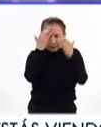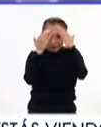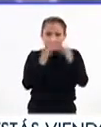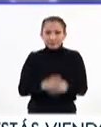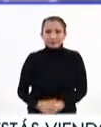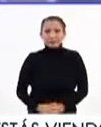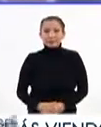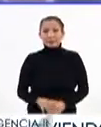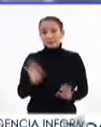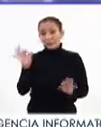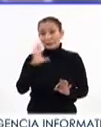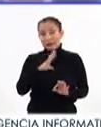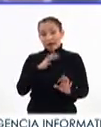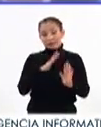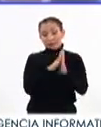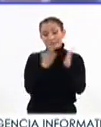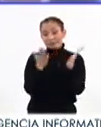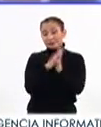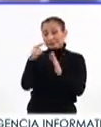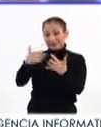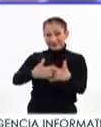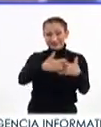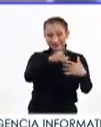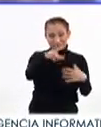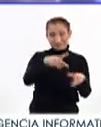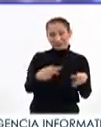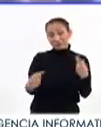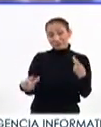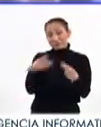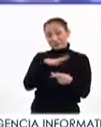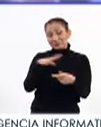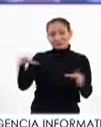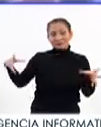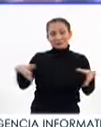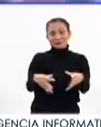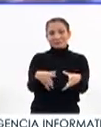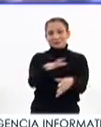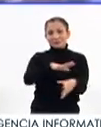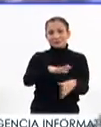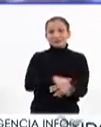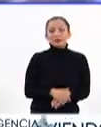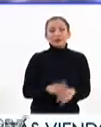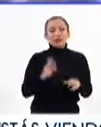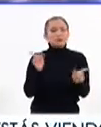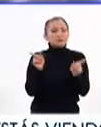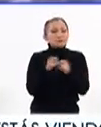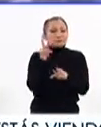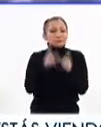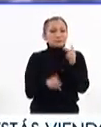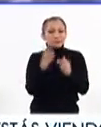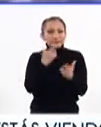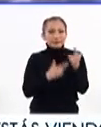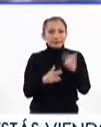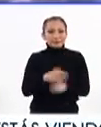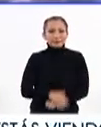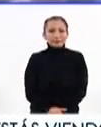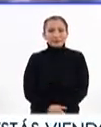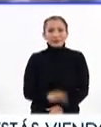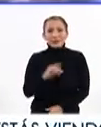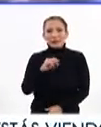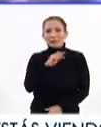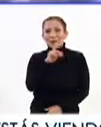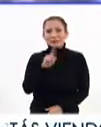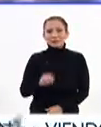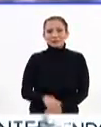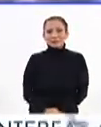no, bueno, pues ahí están las editoriales que finalmente son las que forman parte de esta esencia y de esta feria. Bueno, vamos a una breve pausa, regresamos. Esto es